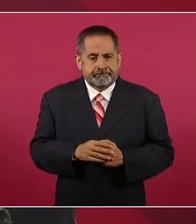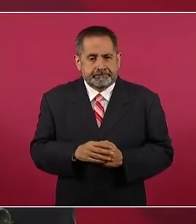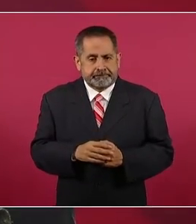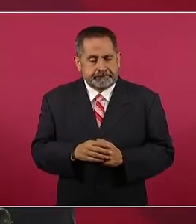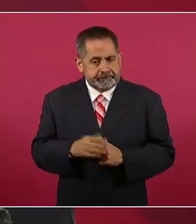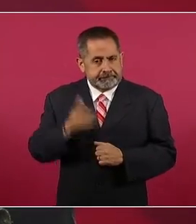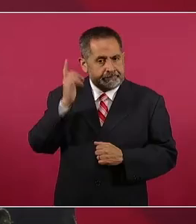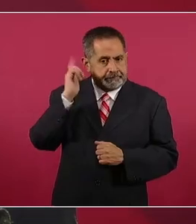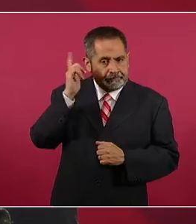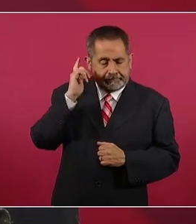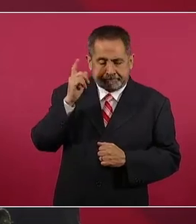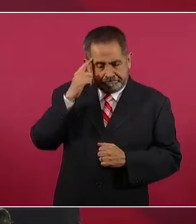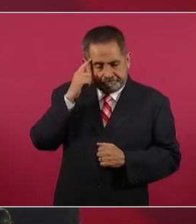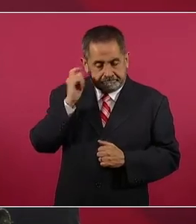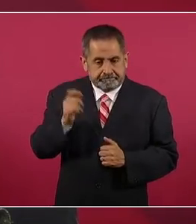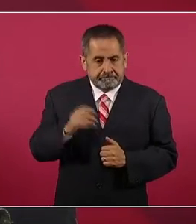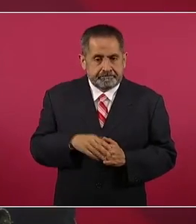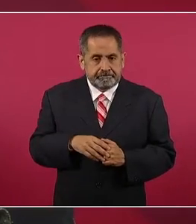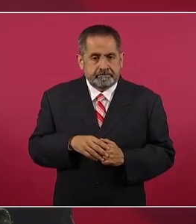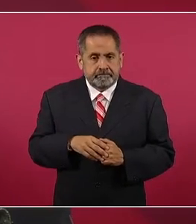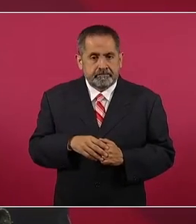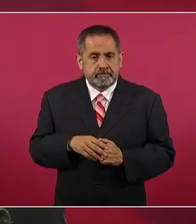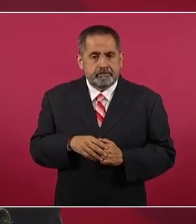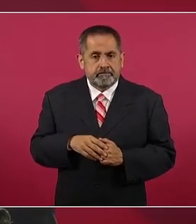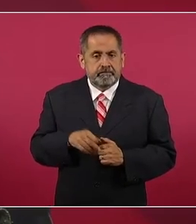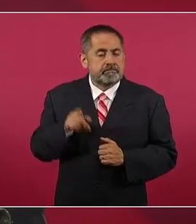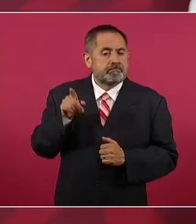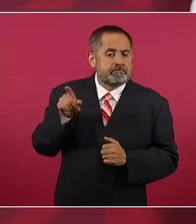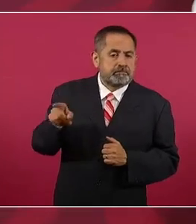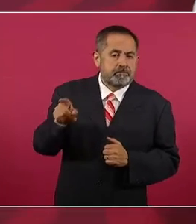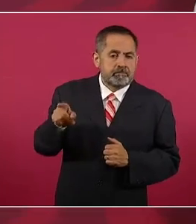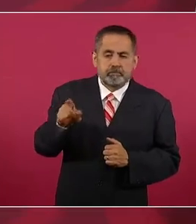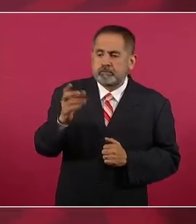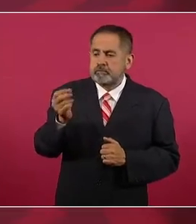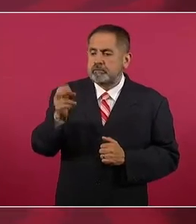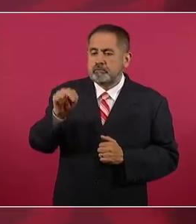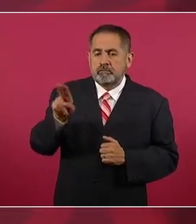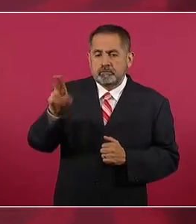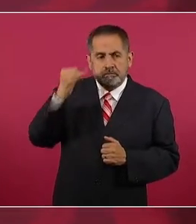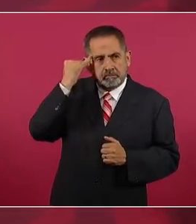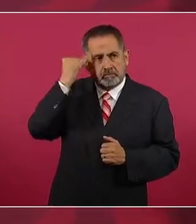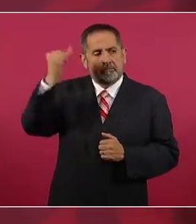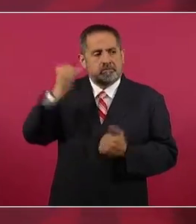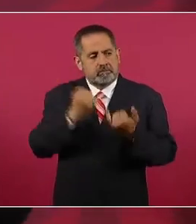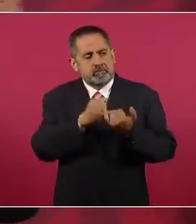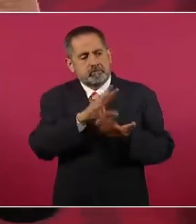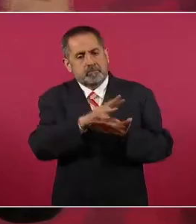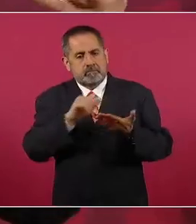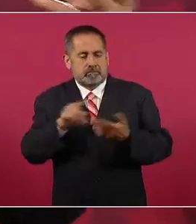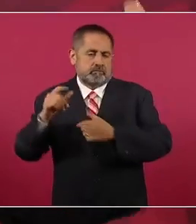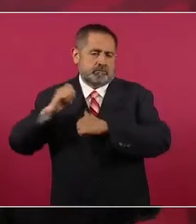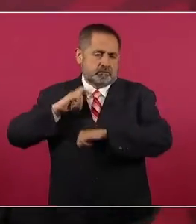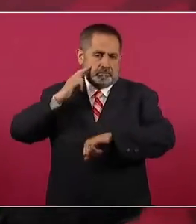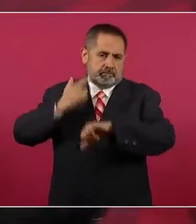ojalá y lo retome Naciones Unidas, porque es el